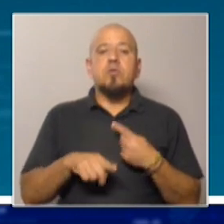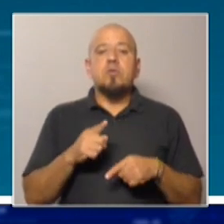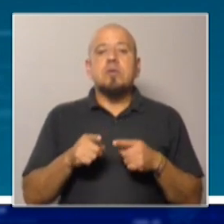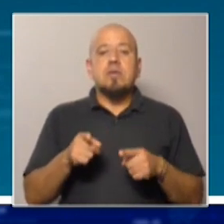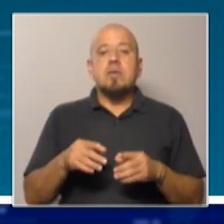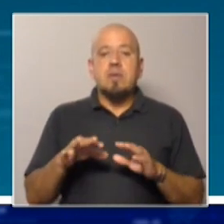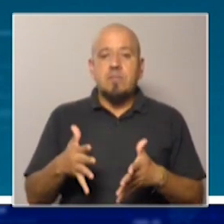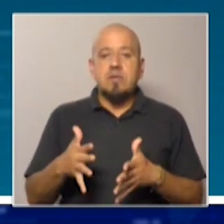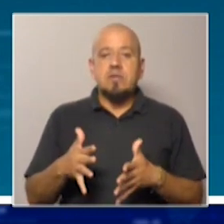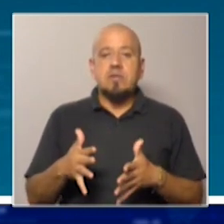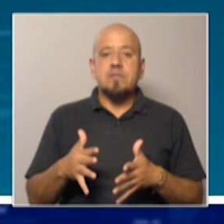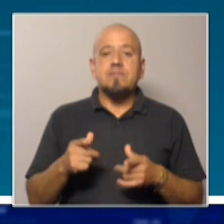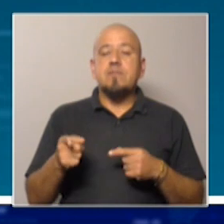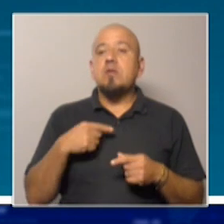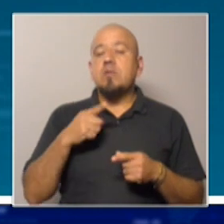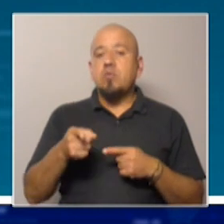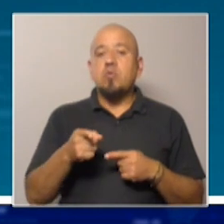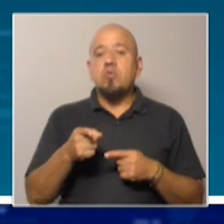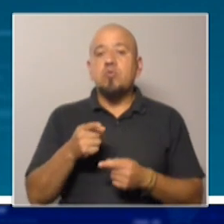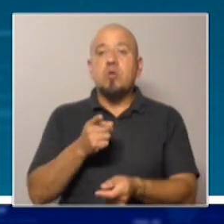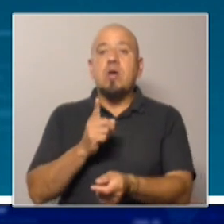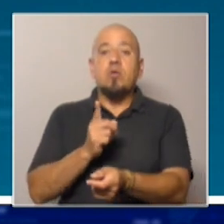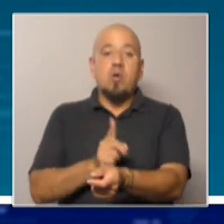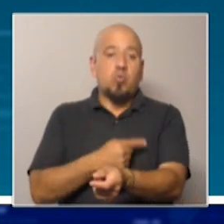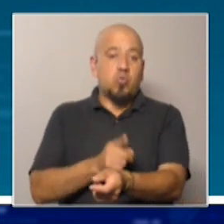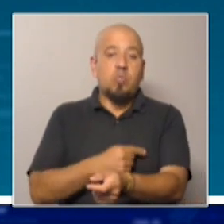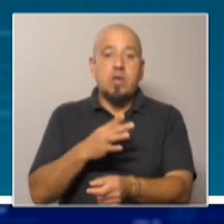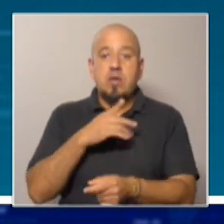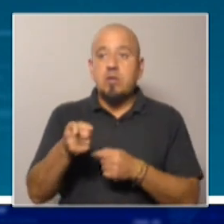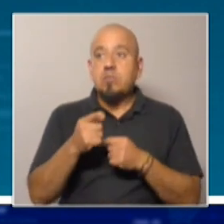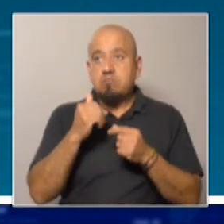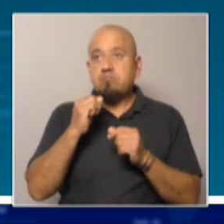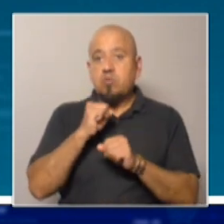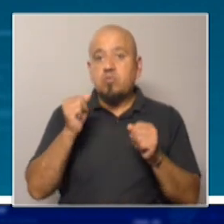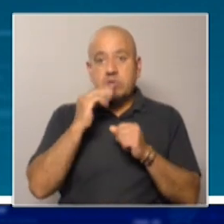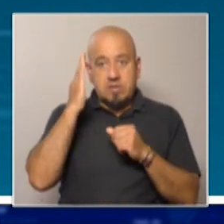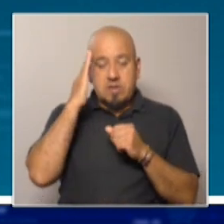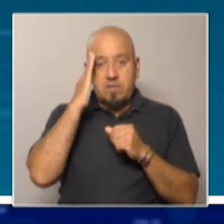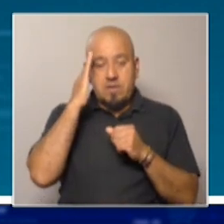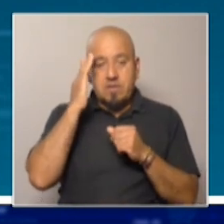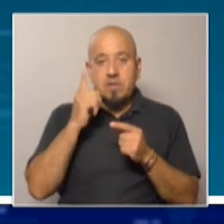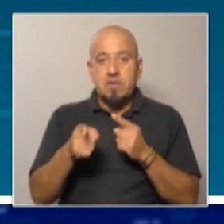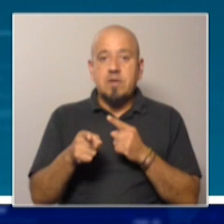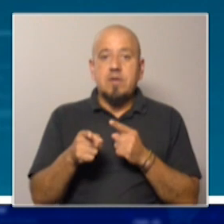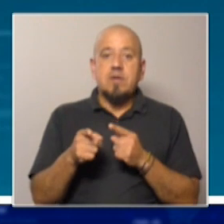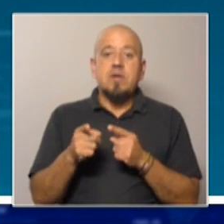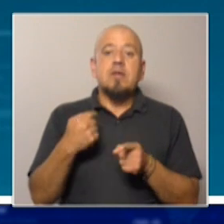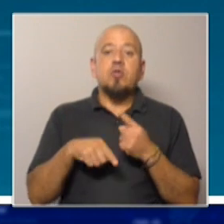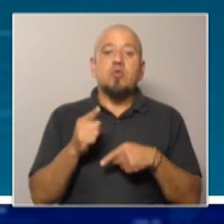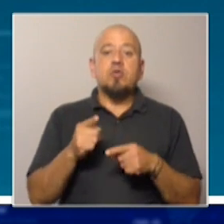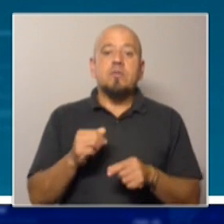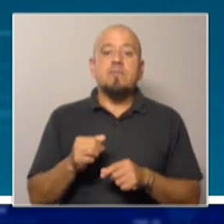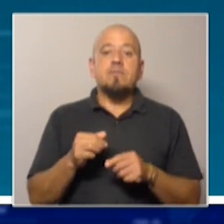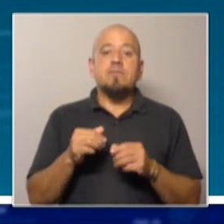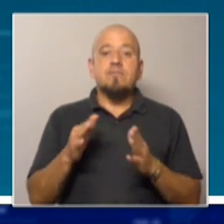es lo que pasa? Bueno, nos hemos ido acostumbrando y eso lo hemos ido memorizando y lo hemos ido internalizando de tal manera que, por supuesto,